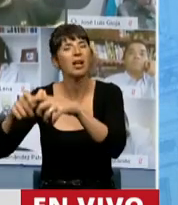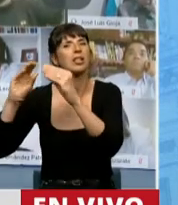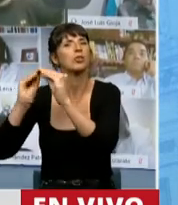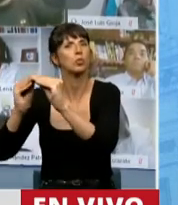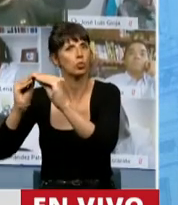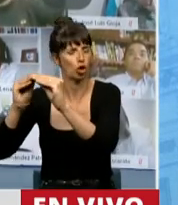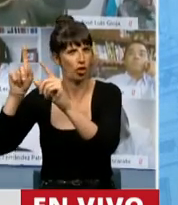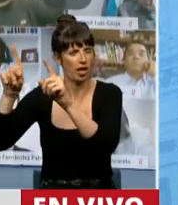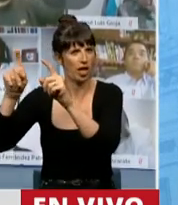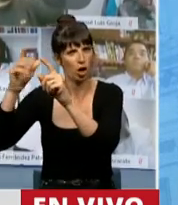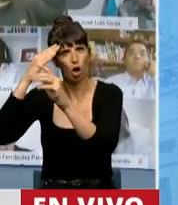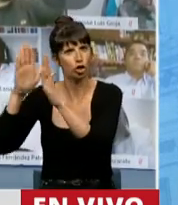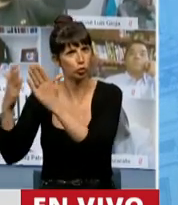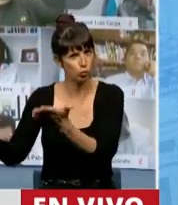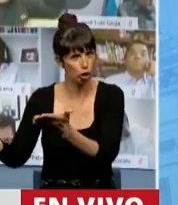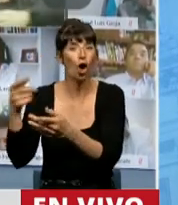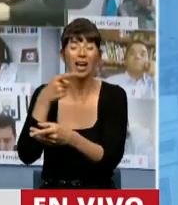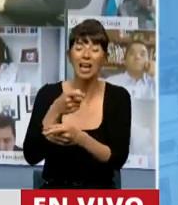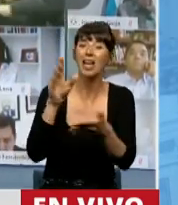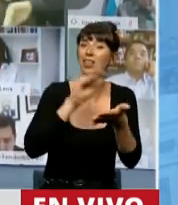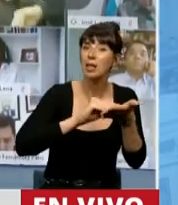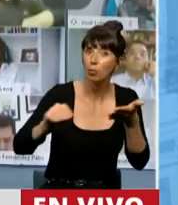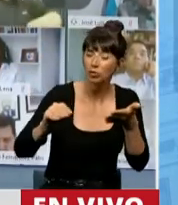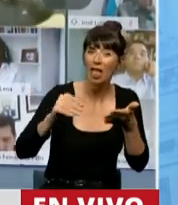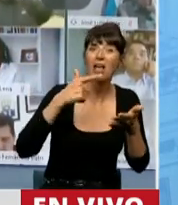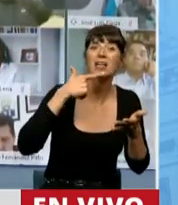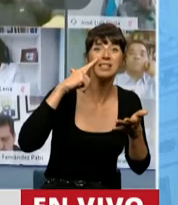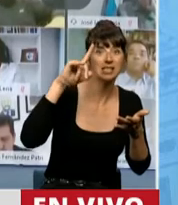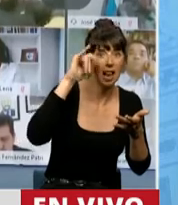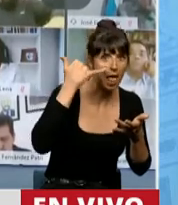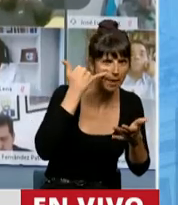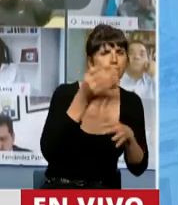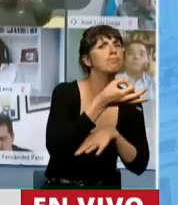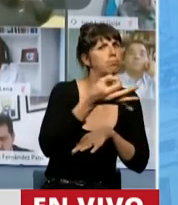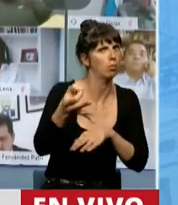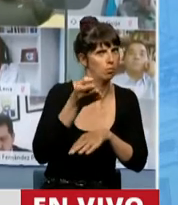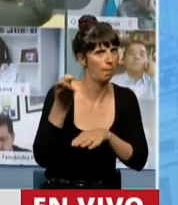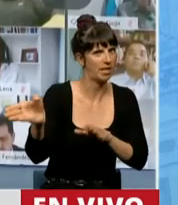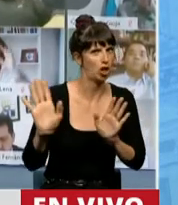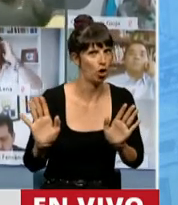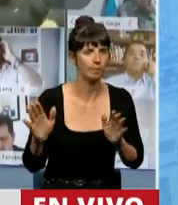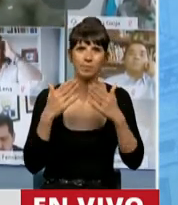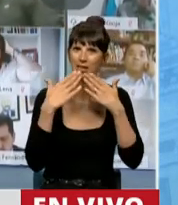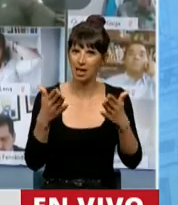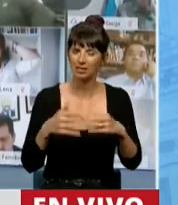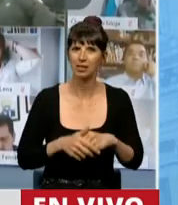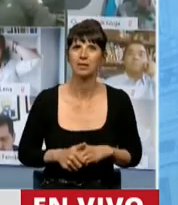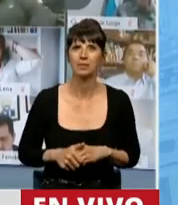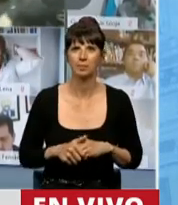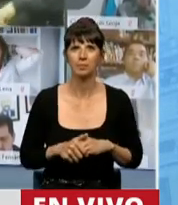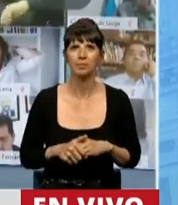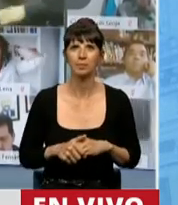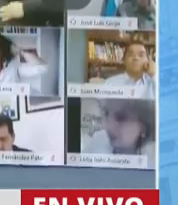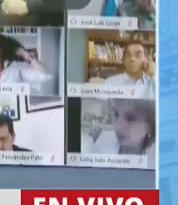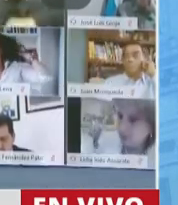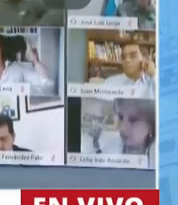realizada por la primera diputada que preopinó respecto a este tema. Gracias. Gracias, diputada Camaño.